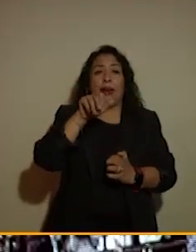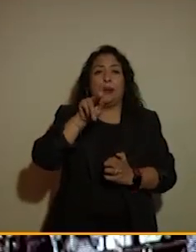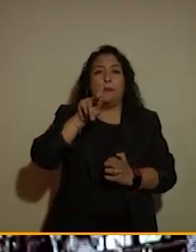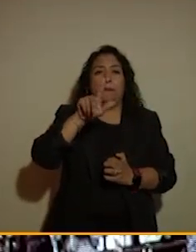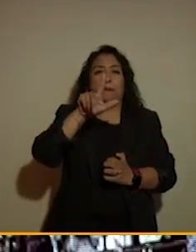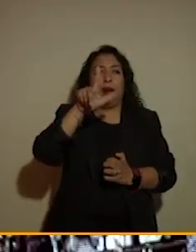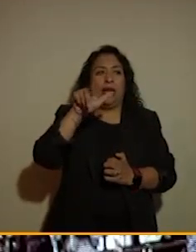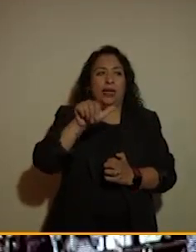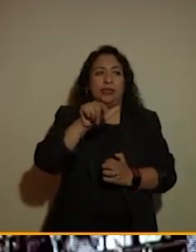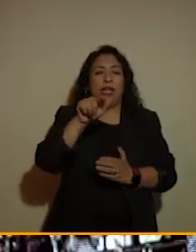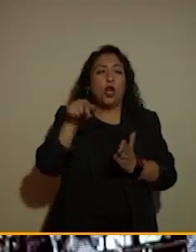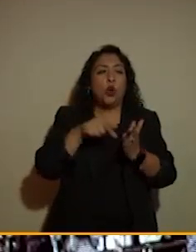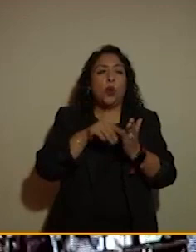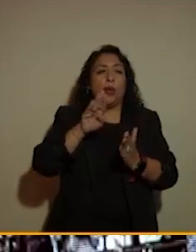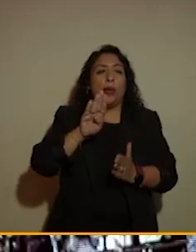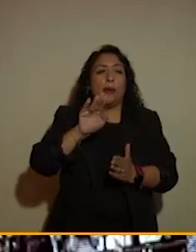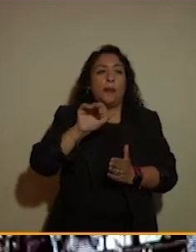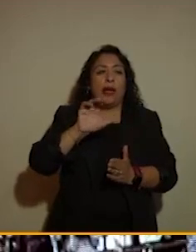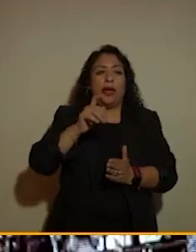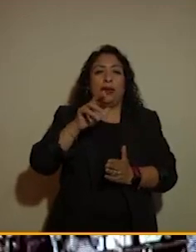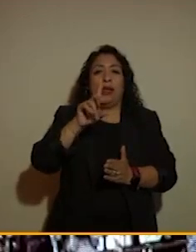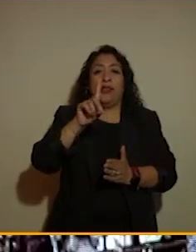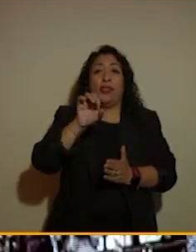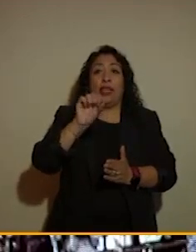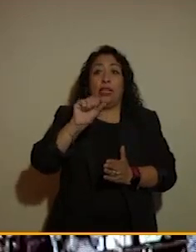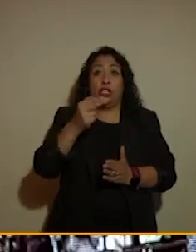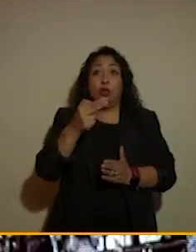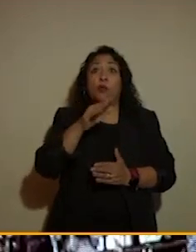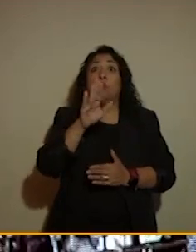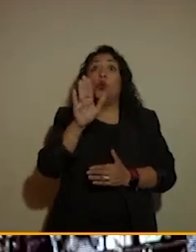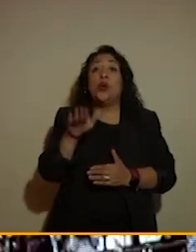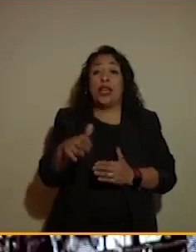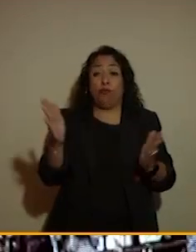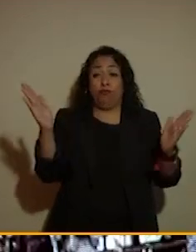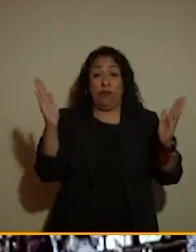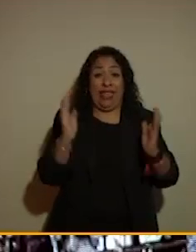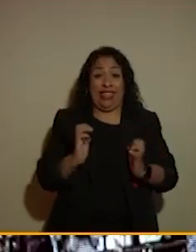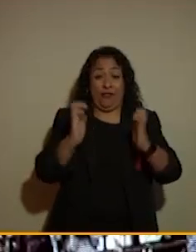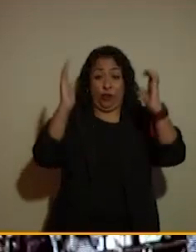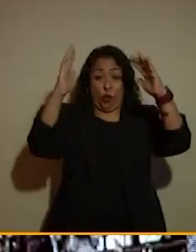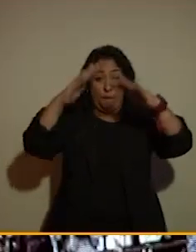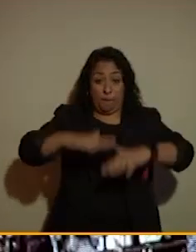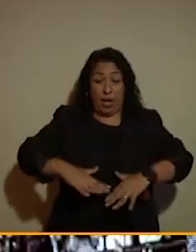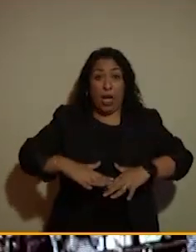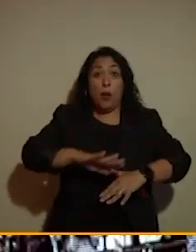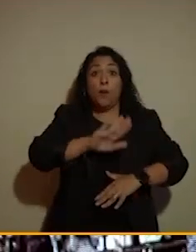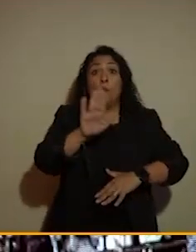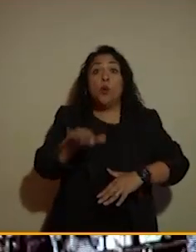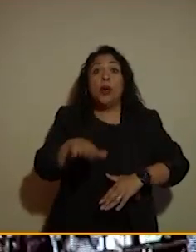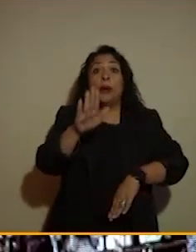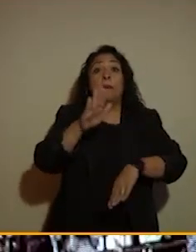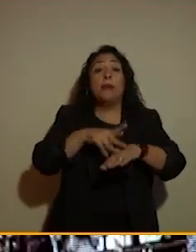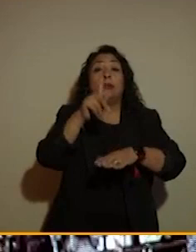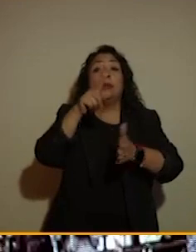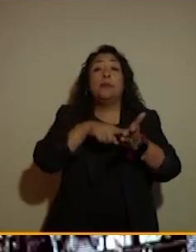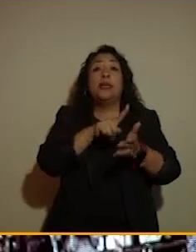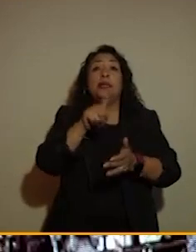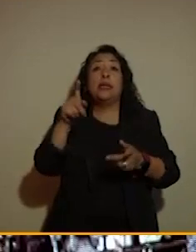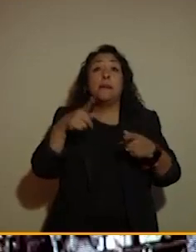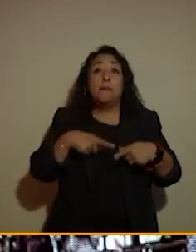en Bangladesh. Ahí murieron por derrumbe del edificio más de 1.100 personas y hubo más